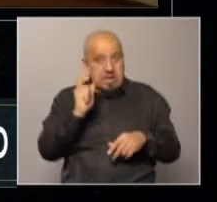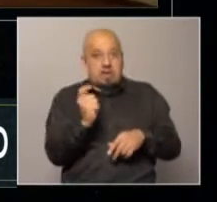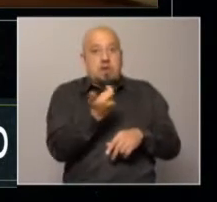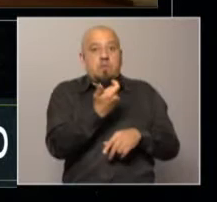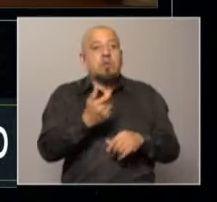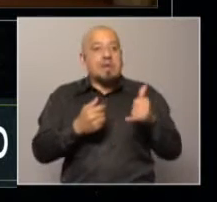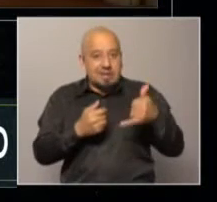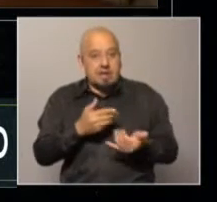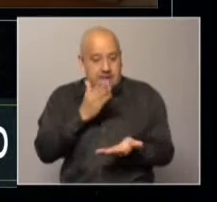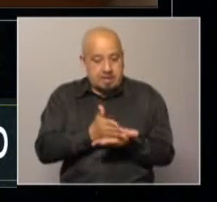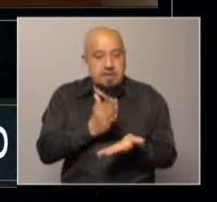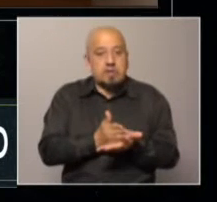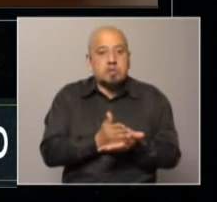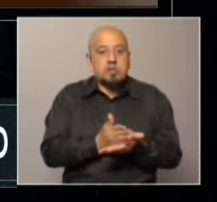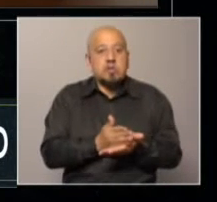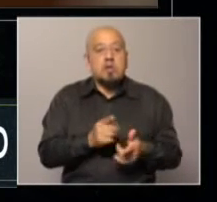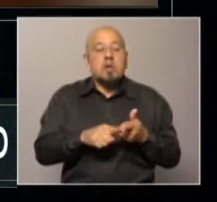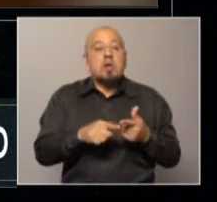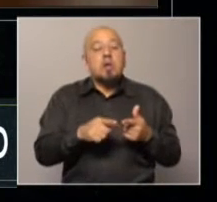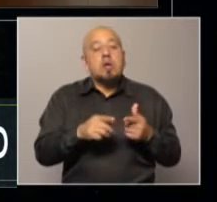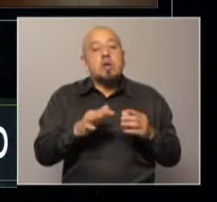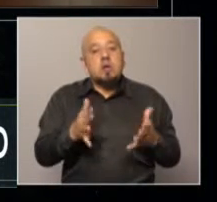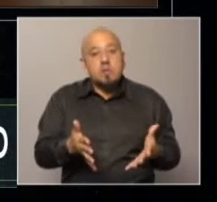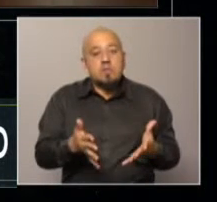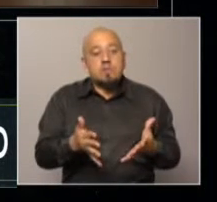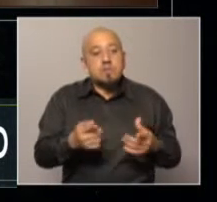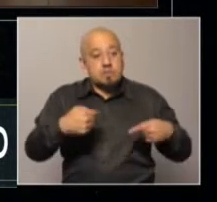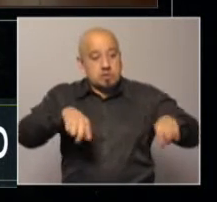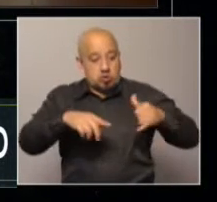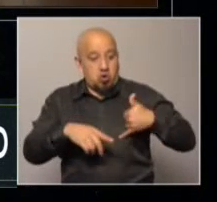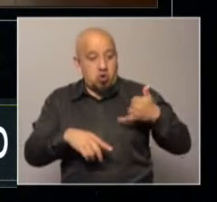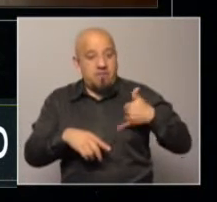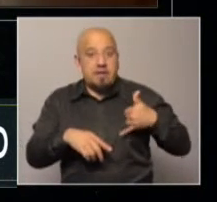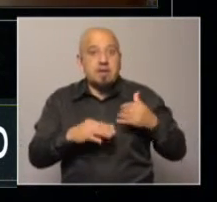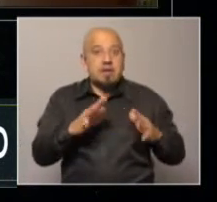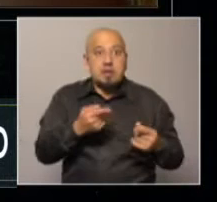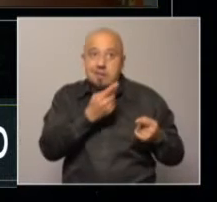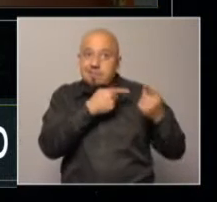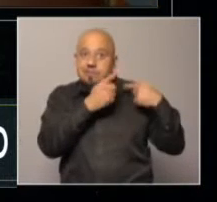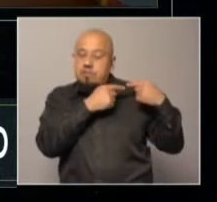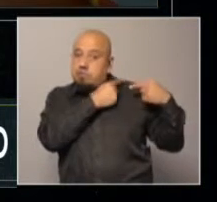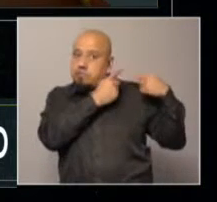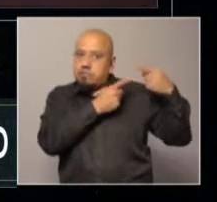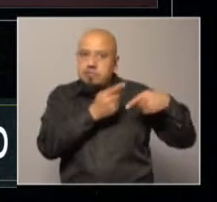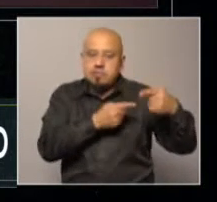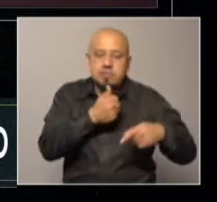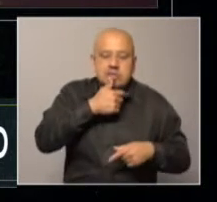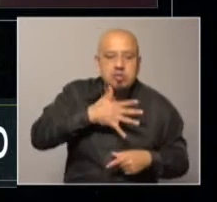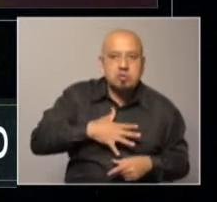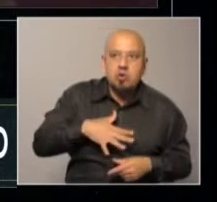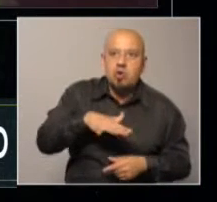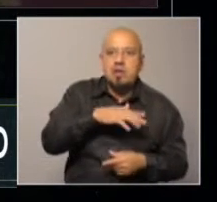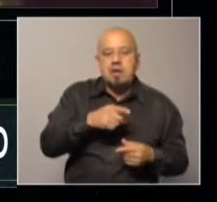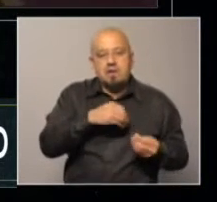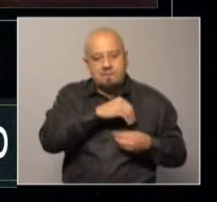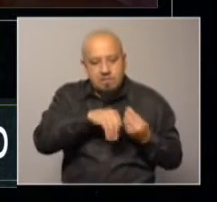derechos, que es lo que Ana ahora traía, ¿no? Lo de, son chiquilines que vienen de situaciones de alta vulneración de